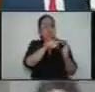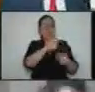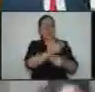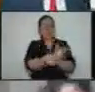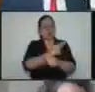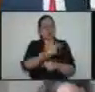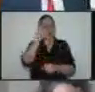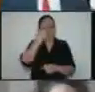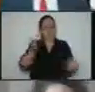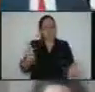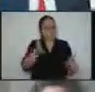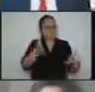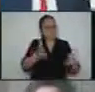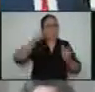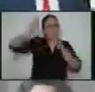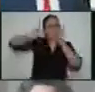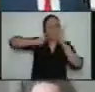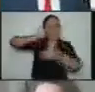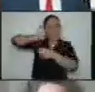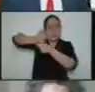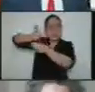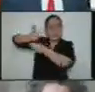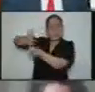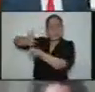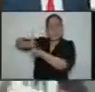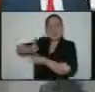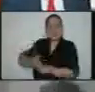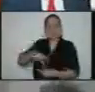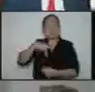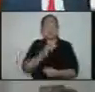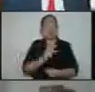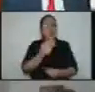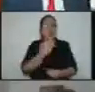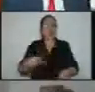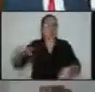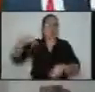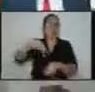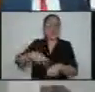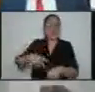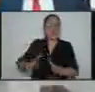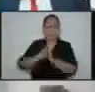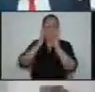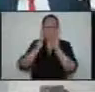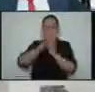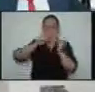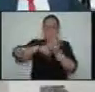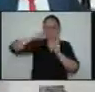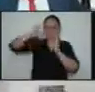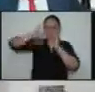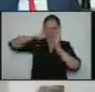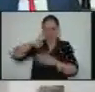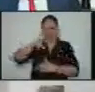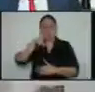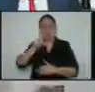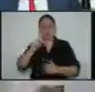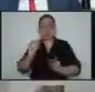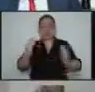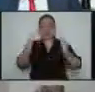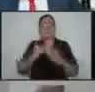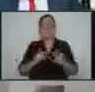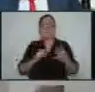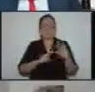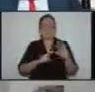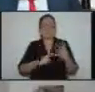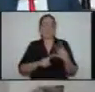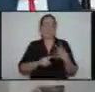de la película, pero no intervinieron en su aparición. 4. Las empresas